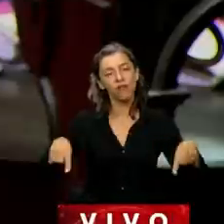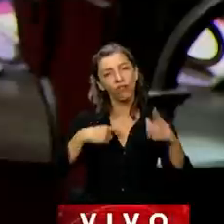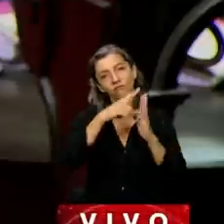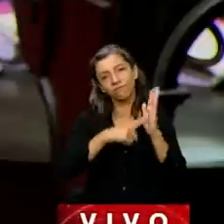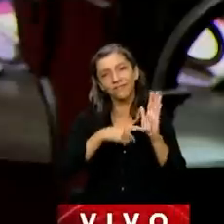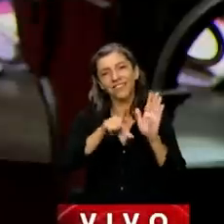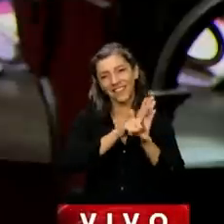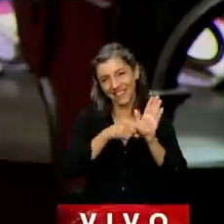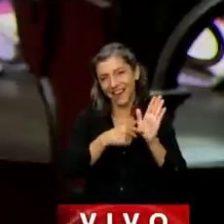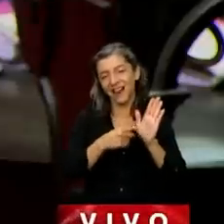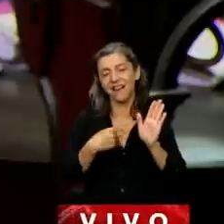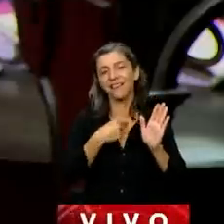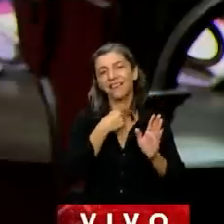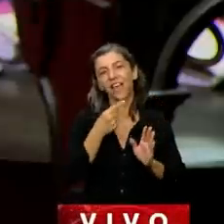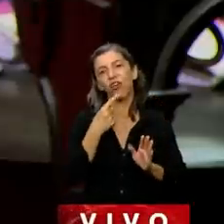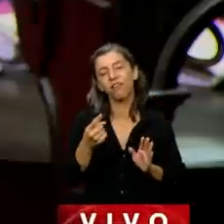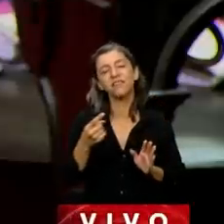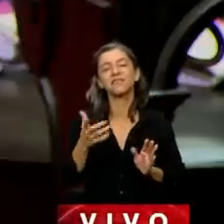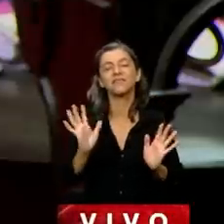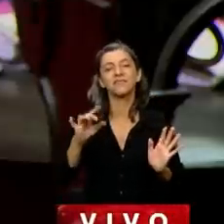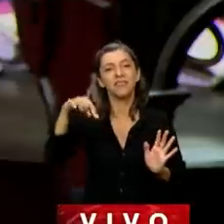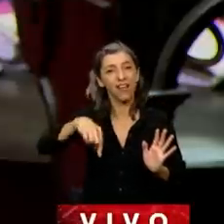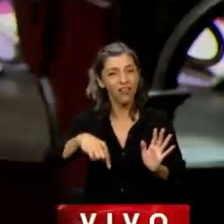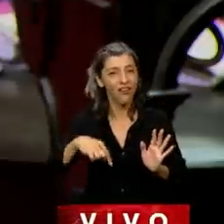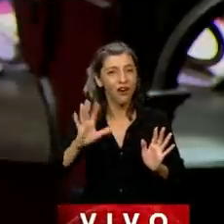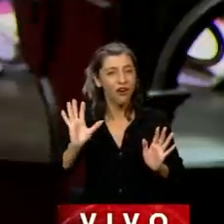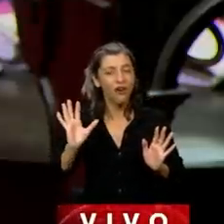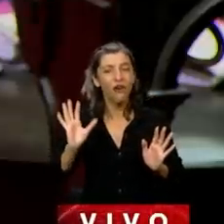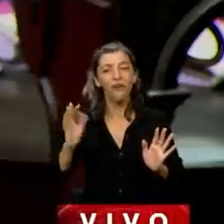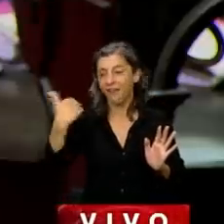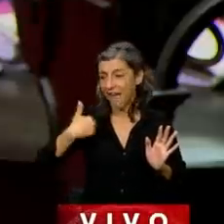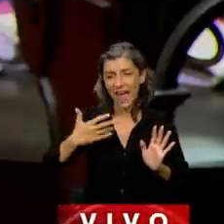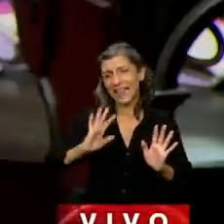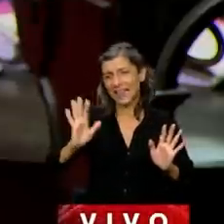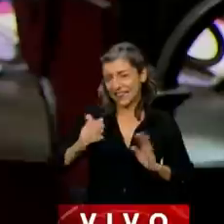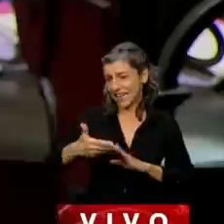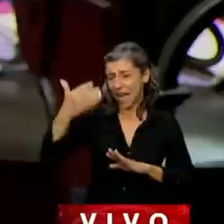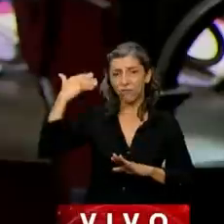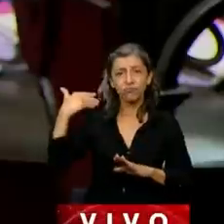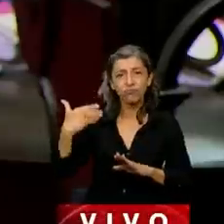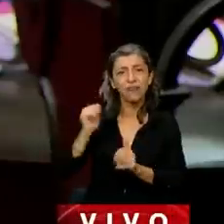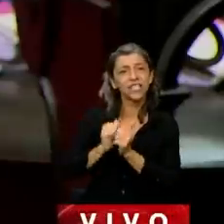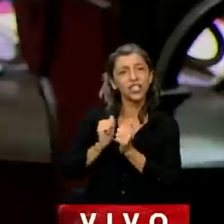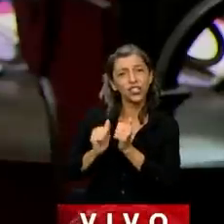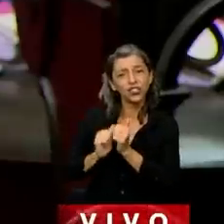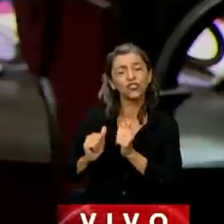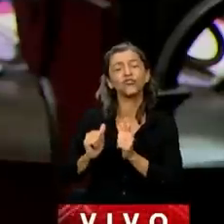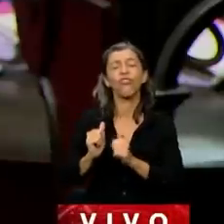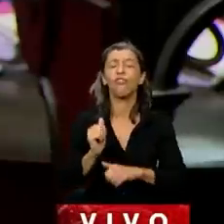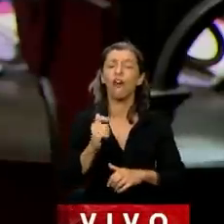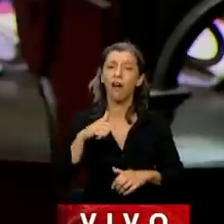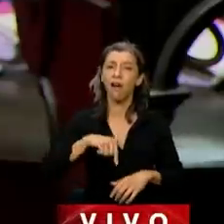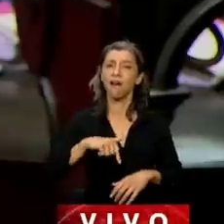noche también reivindicar en la historia argentina la fuerte